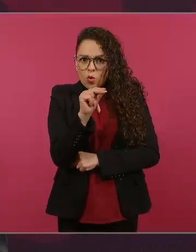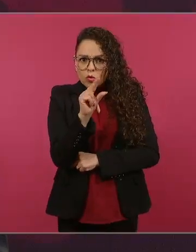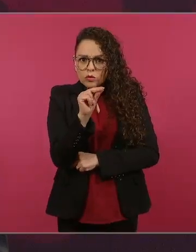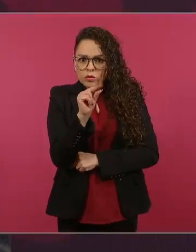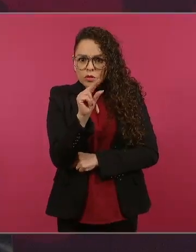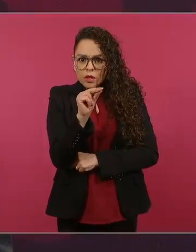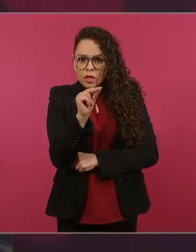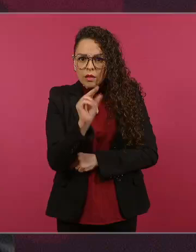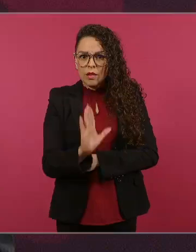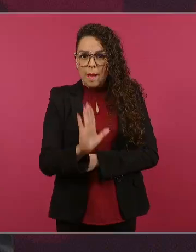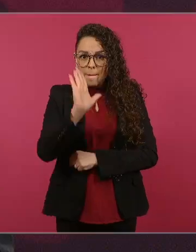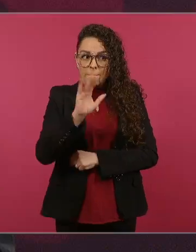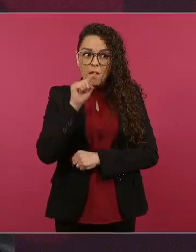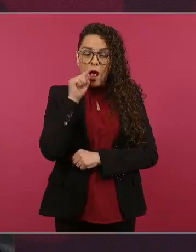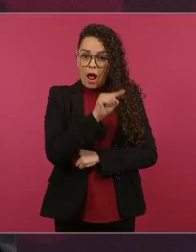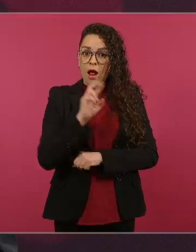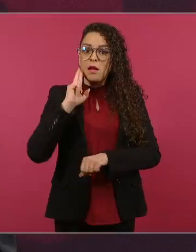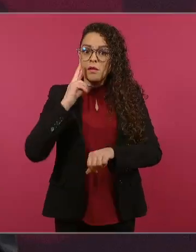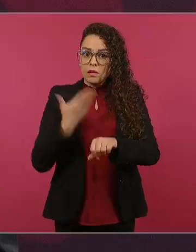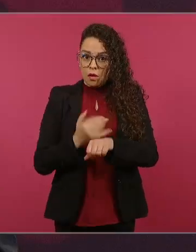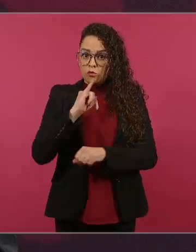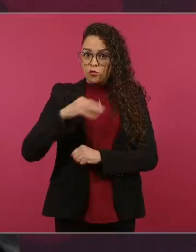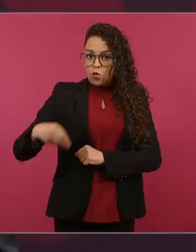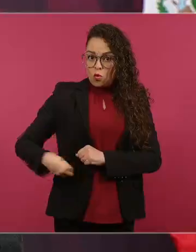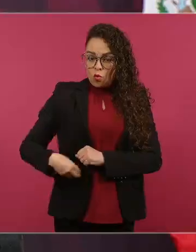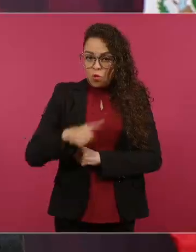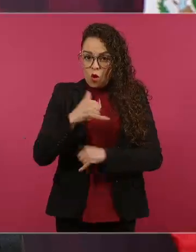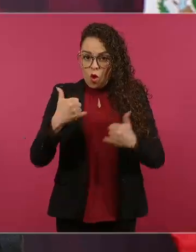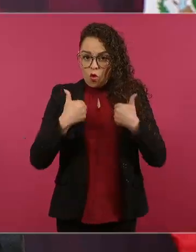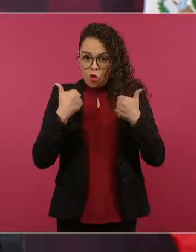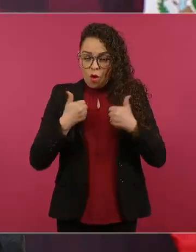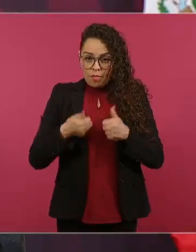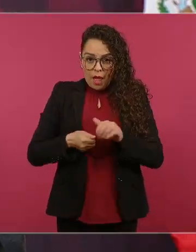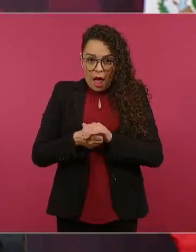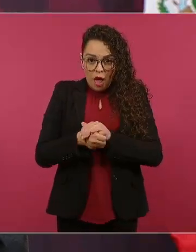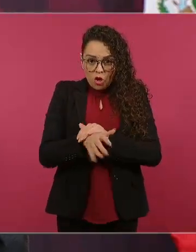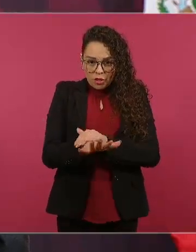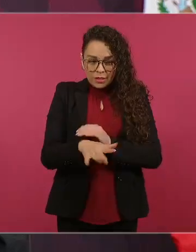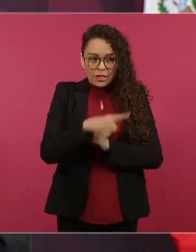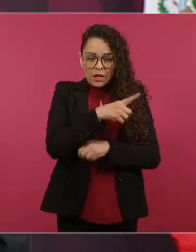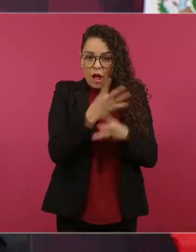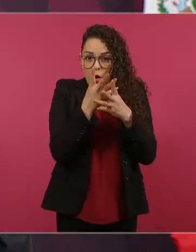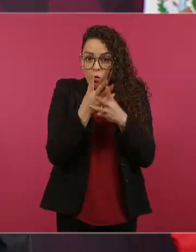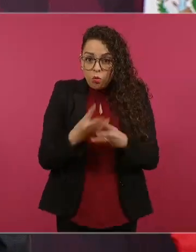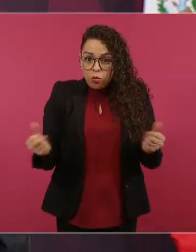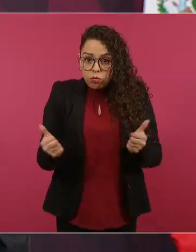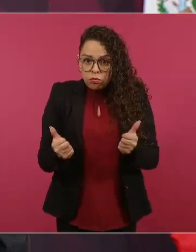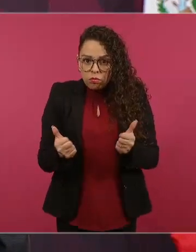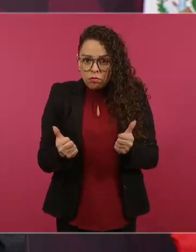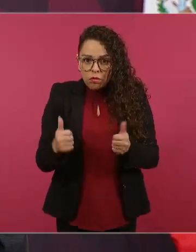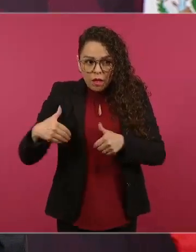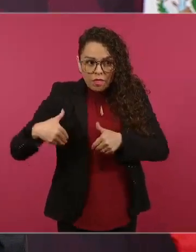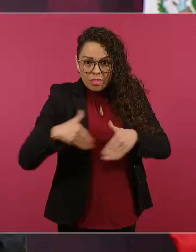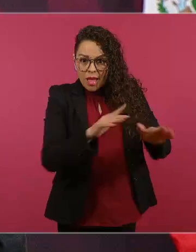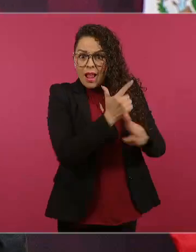presuntos responsables en la desaparición de los jóvenes de Ayotzinapa, tuvo que haber